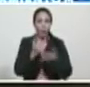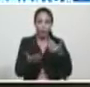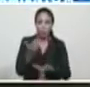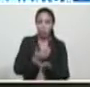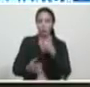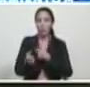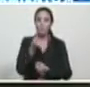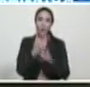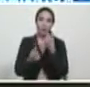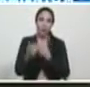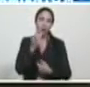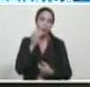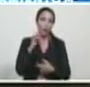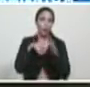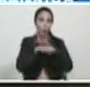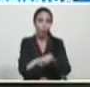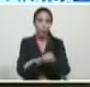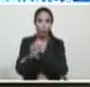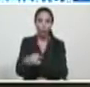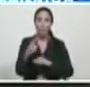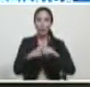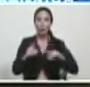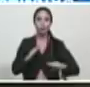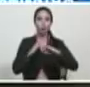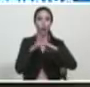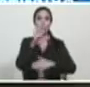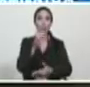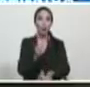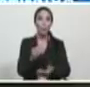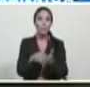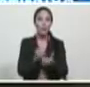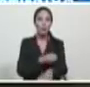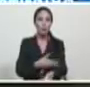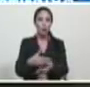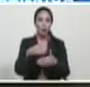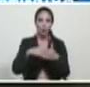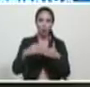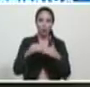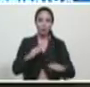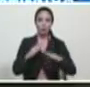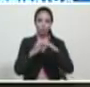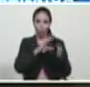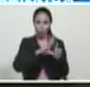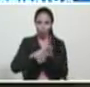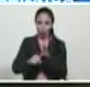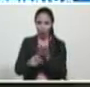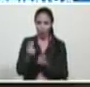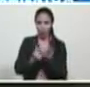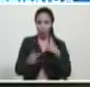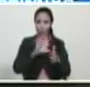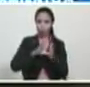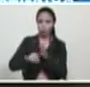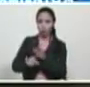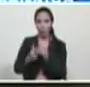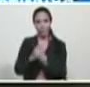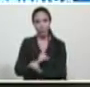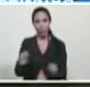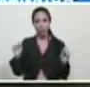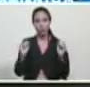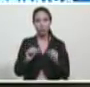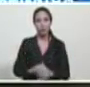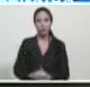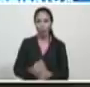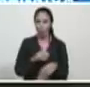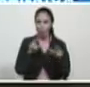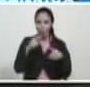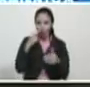Las medicinas que necesita el país. Secuestrado, robado. Robado el dinero. Esto nunca